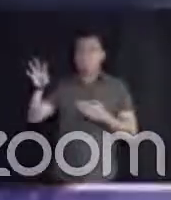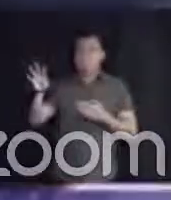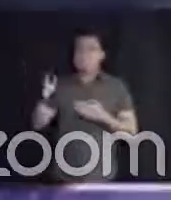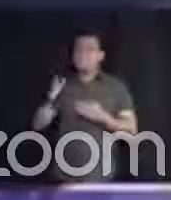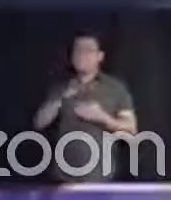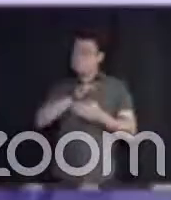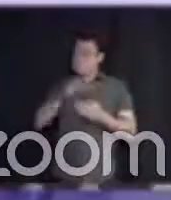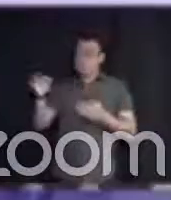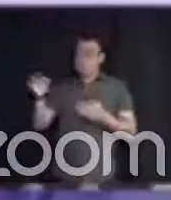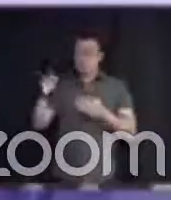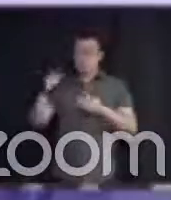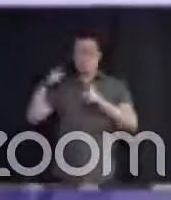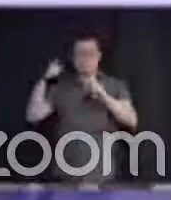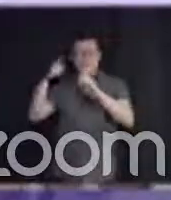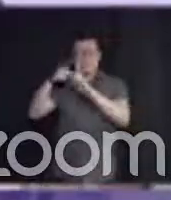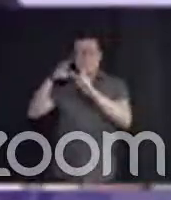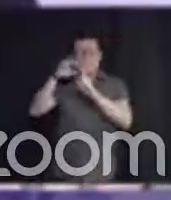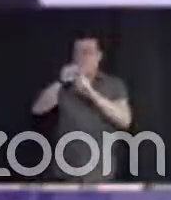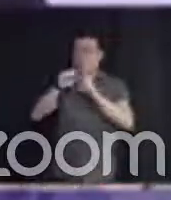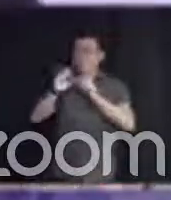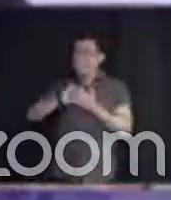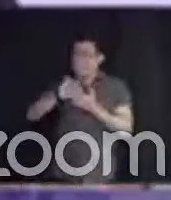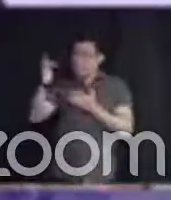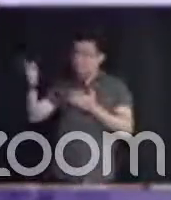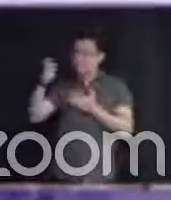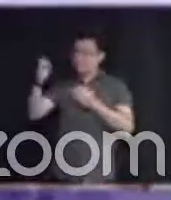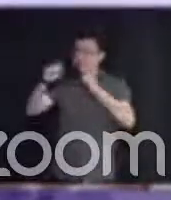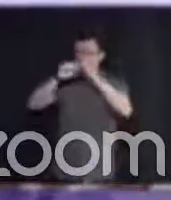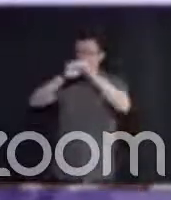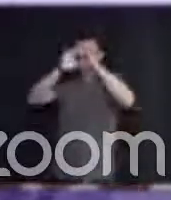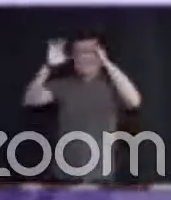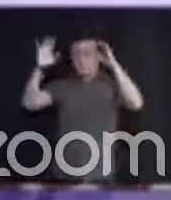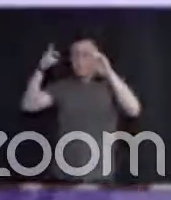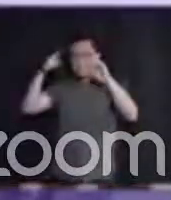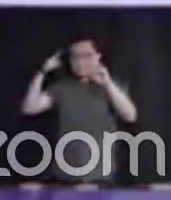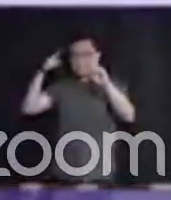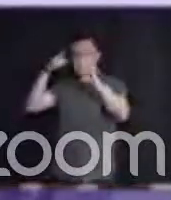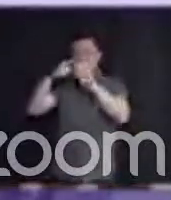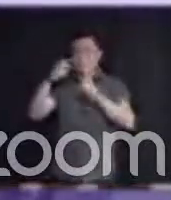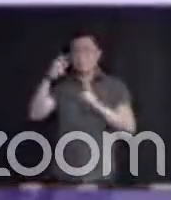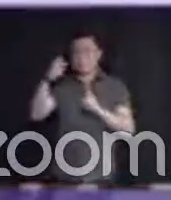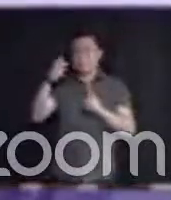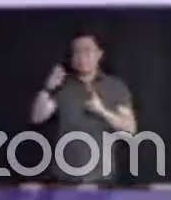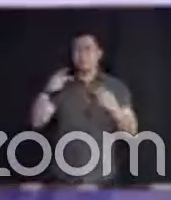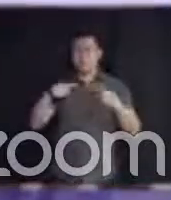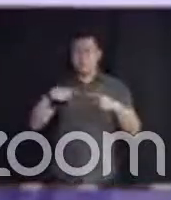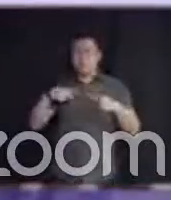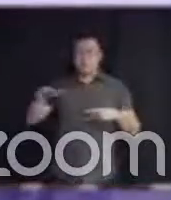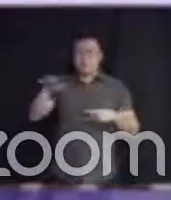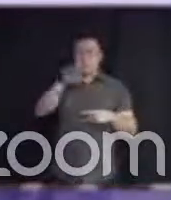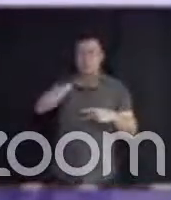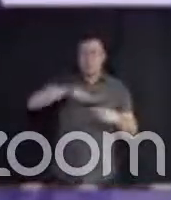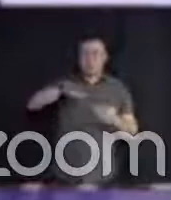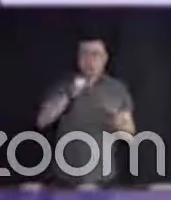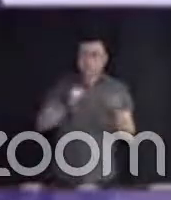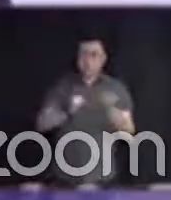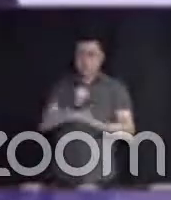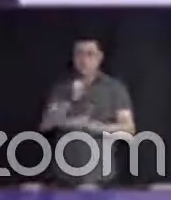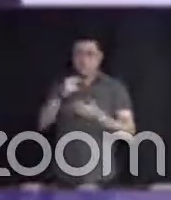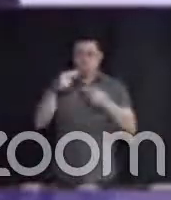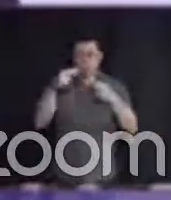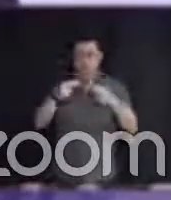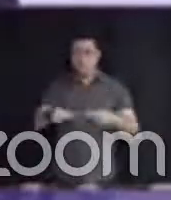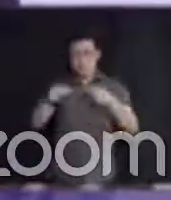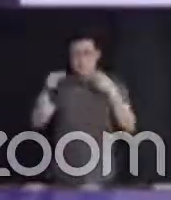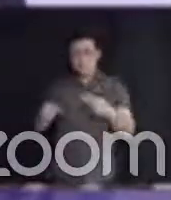OmniLife. Gracias por esta visión, es una visión de humanos que crea gente emprendedora, que